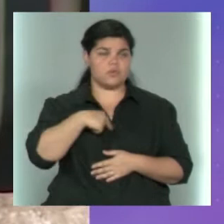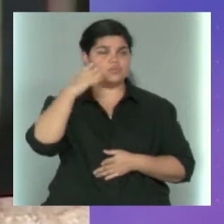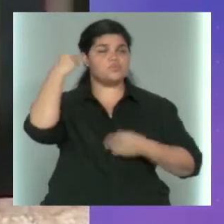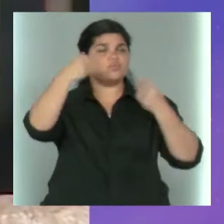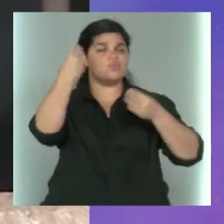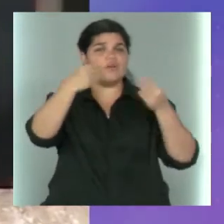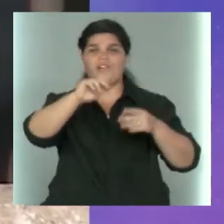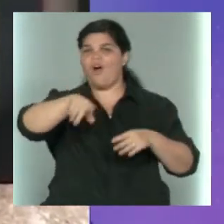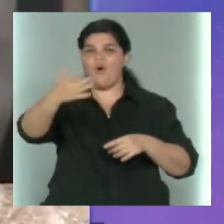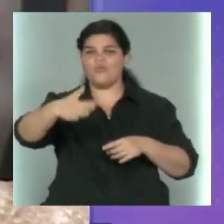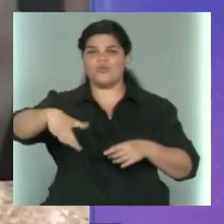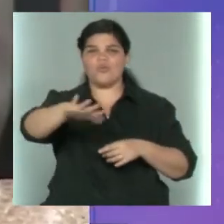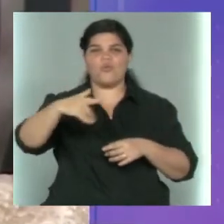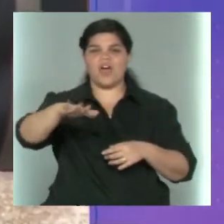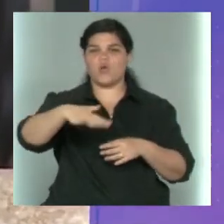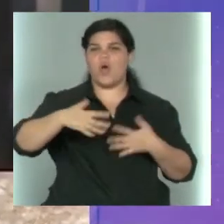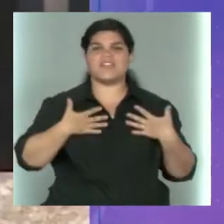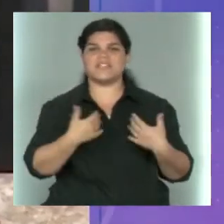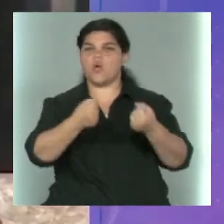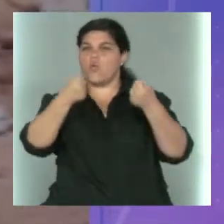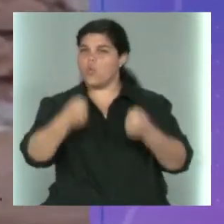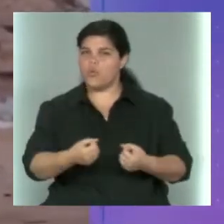cualquier otro lugar, en un lugar seguro.